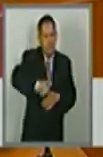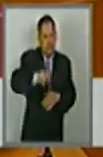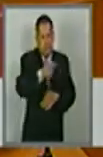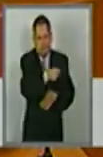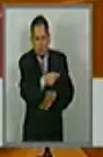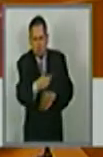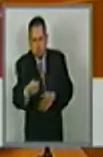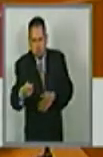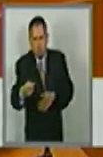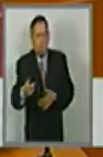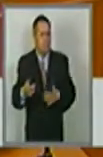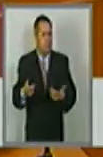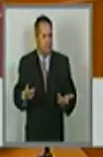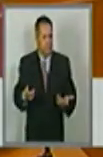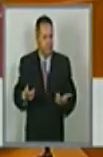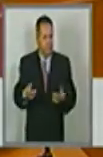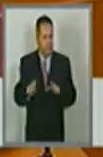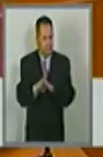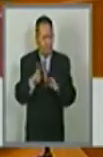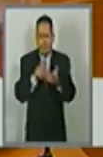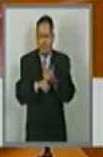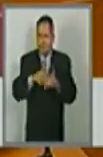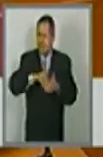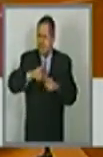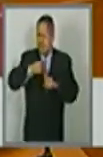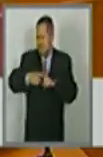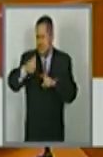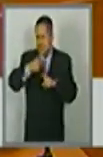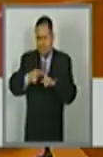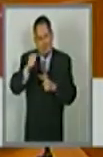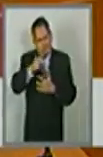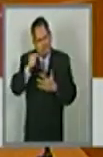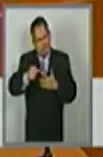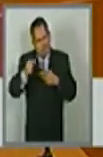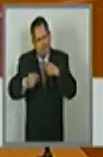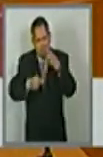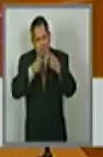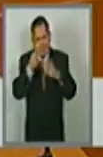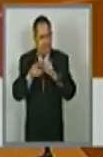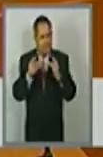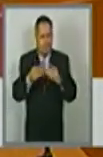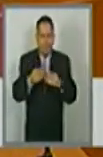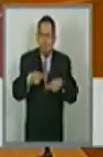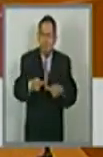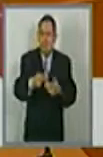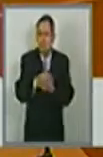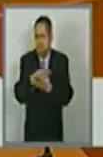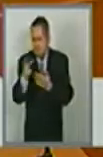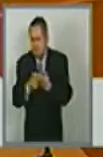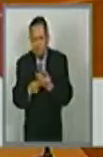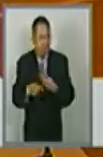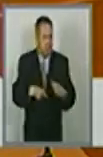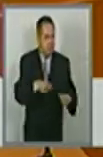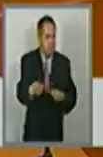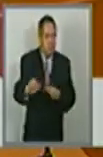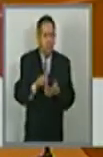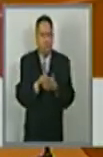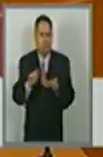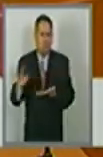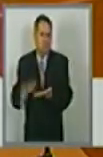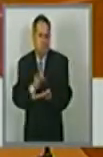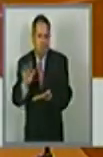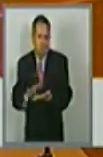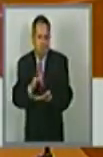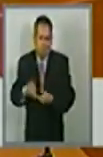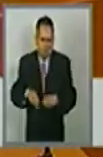esas tarjetas. Asimismo, ha seguido distribuyendo otra serie de programas como la entrega de